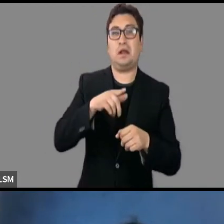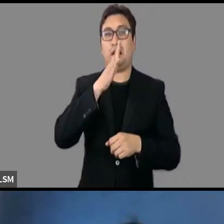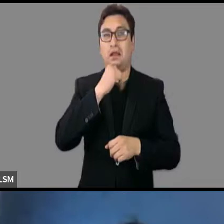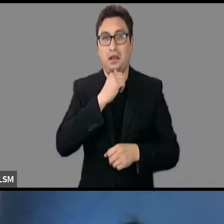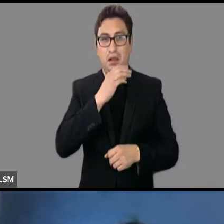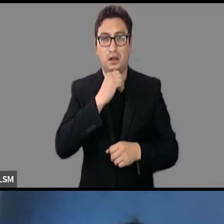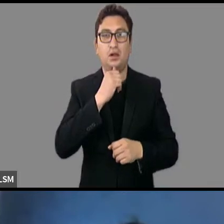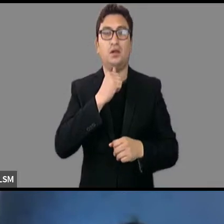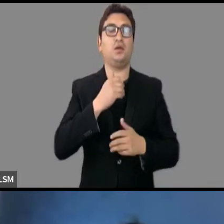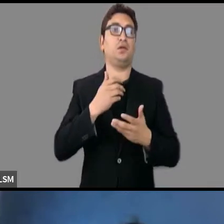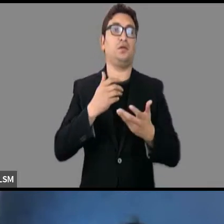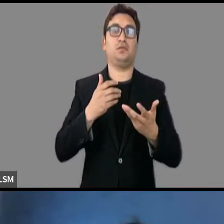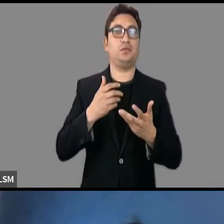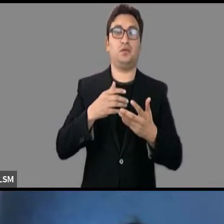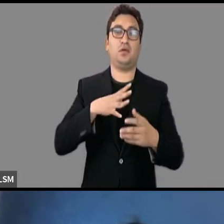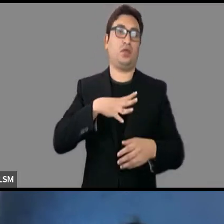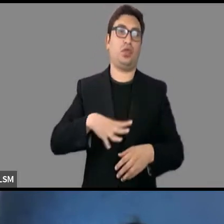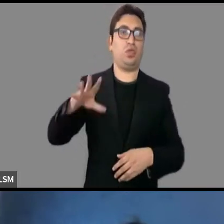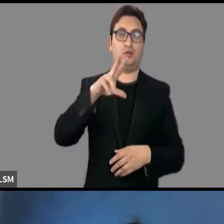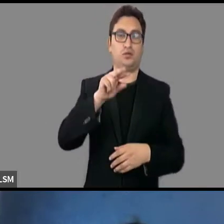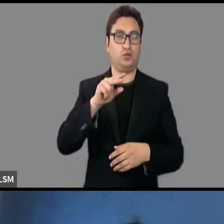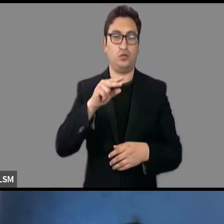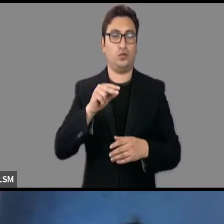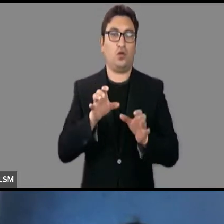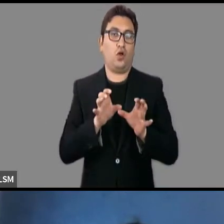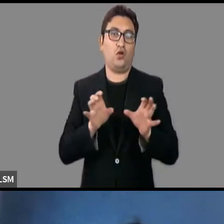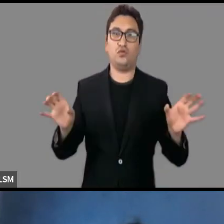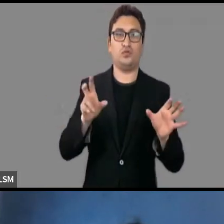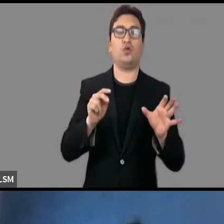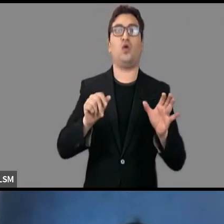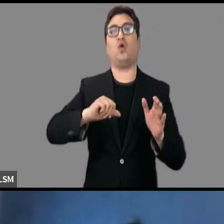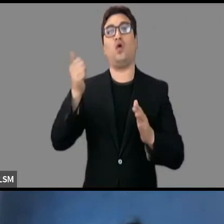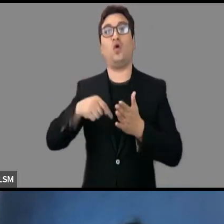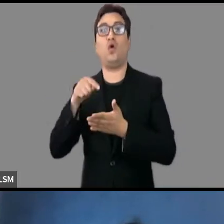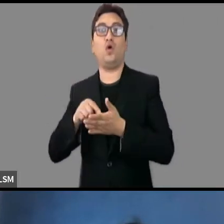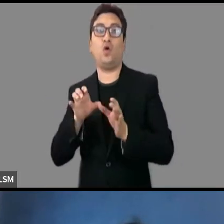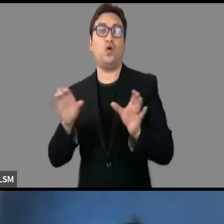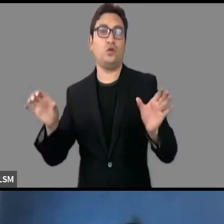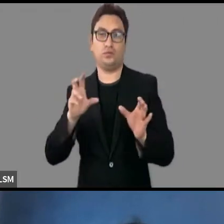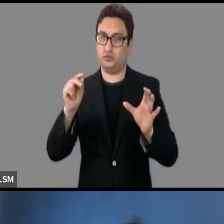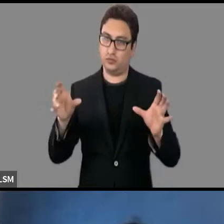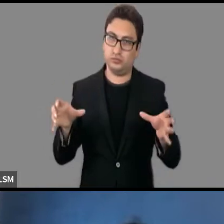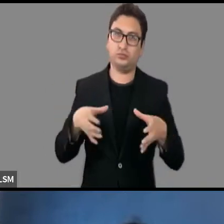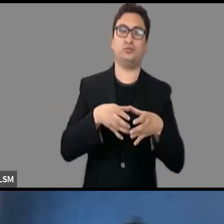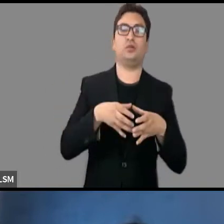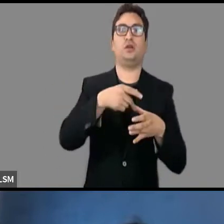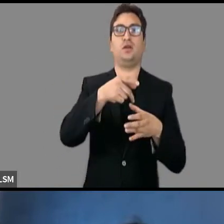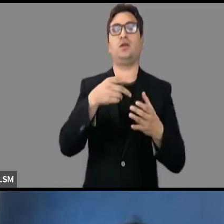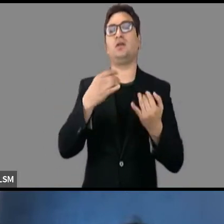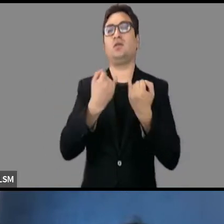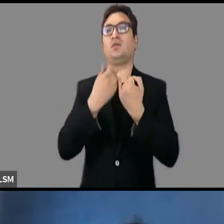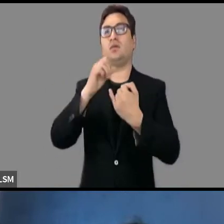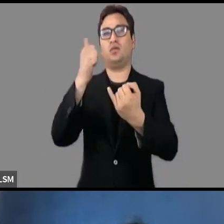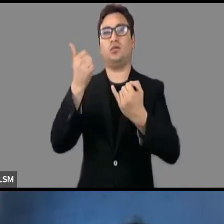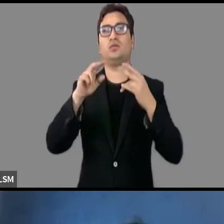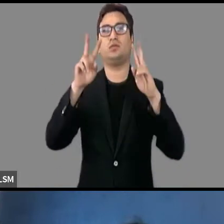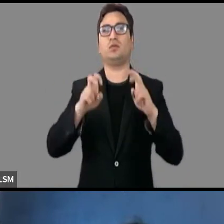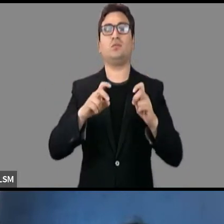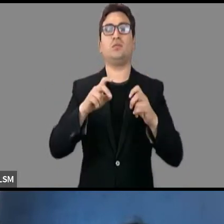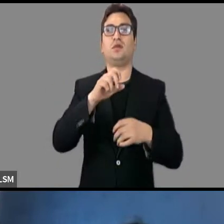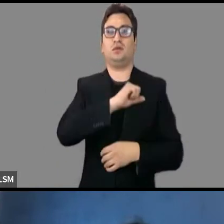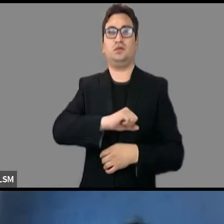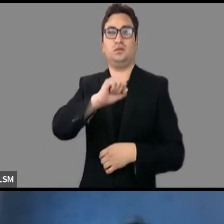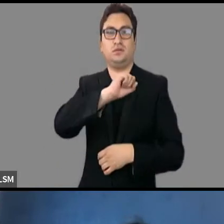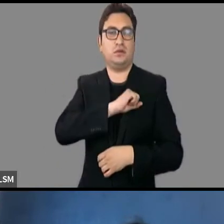segregada, tiene que ser en los mismos lugares. Y hay varios, por ejemplo, sobre salud. Entonces, creo